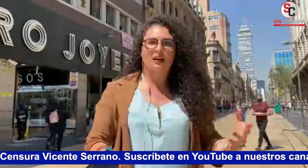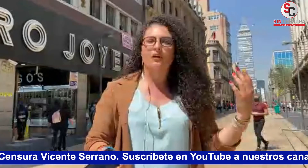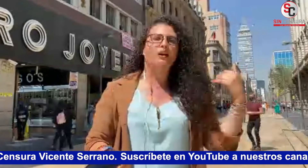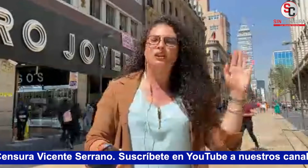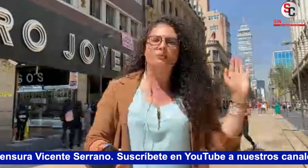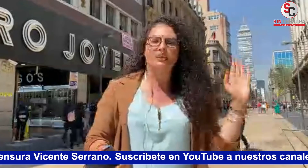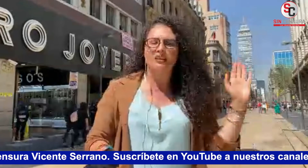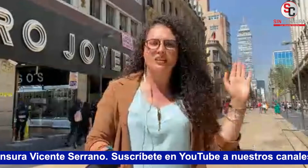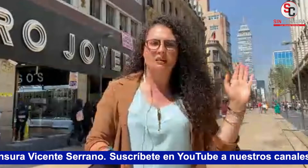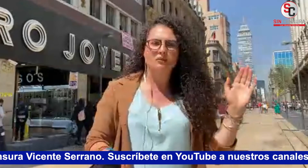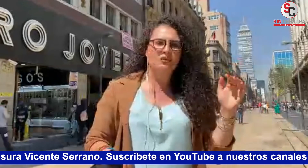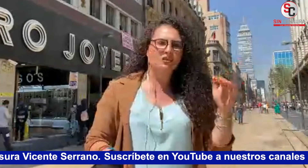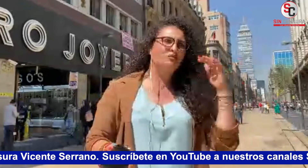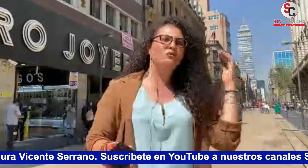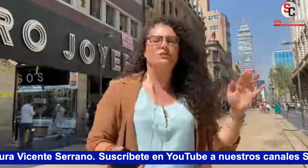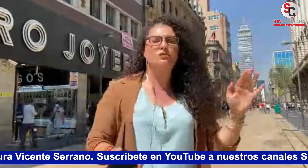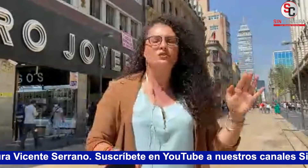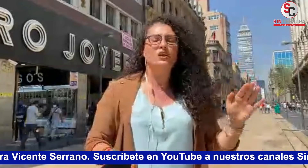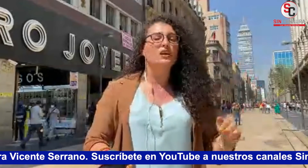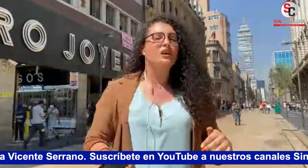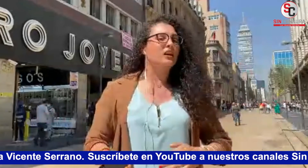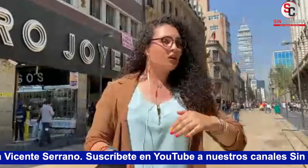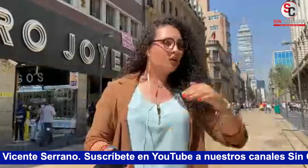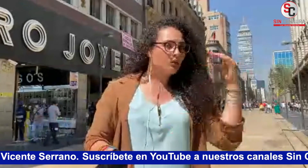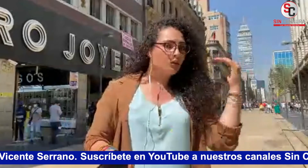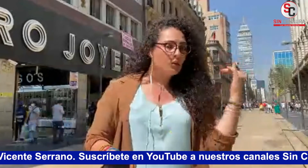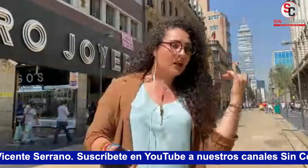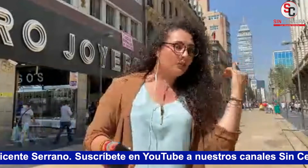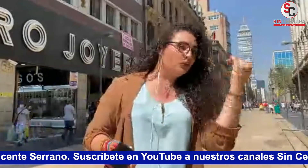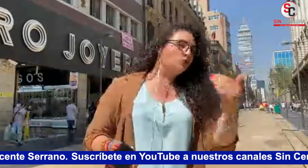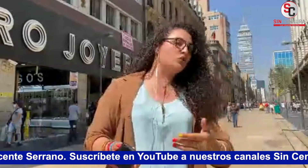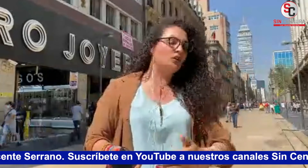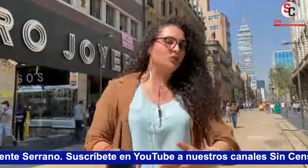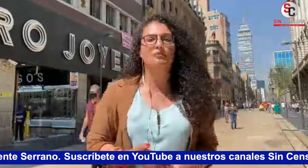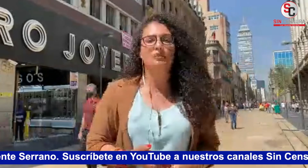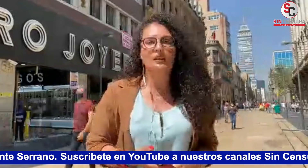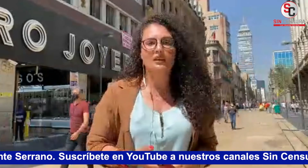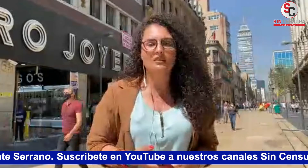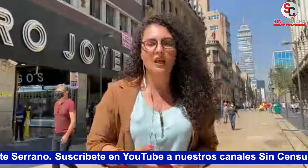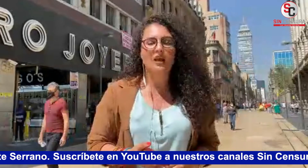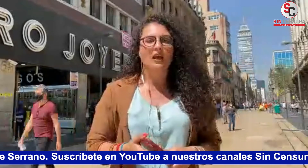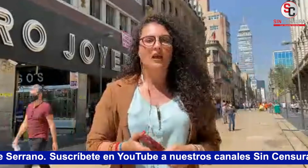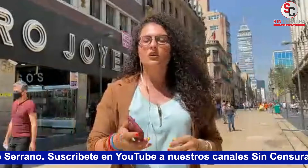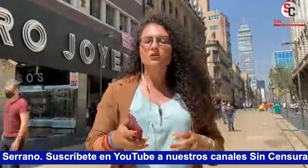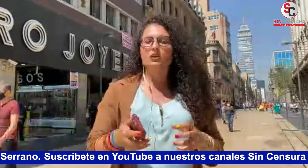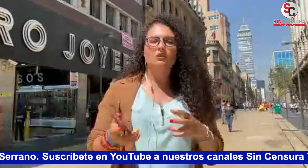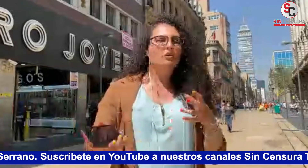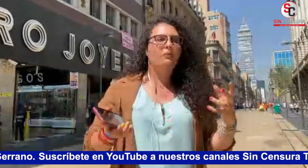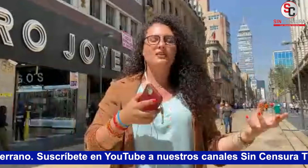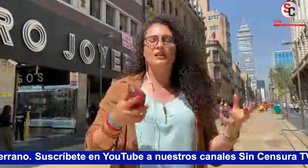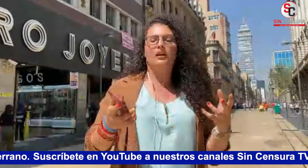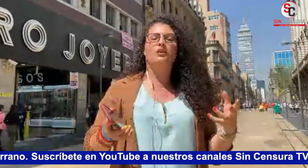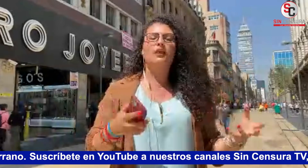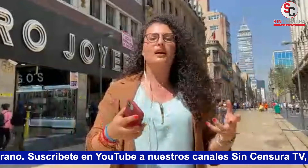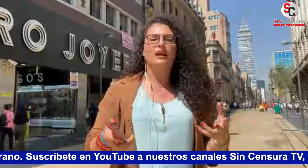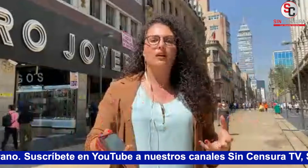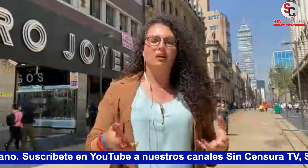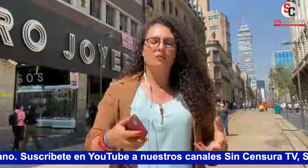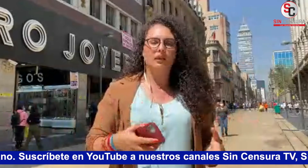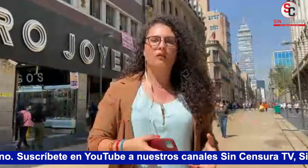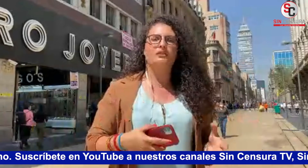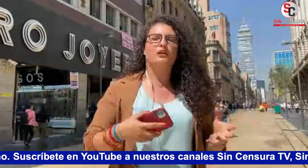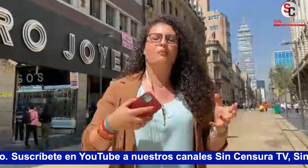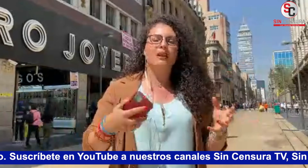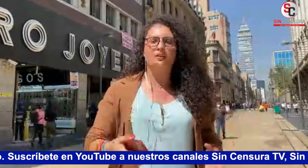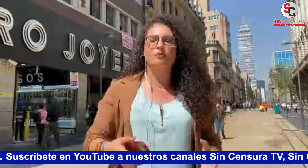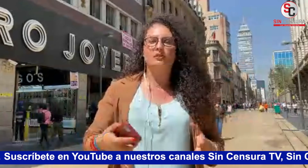terminado de quedar claro que nos independizamos hace muchos años y que incluso hubo una revolución después de la independencia. Entonces, parece que no queda claro